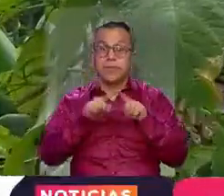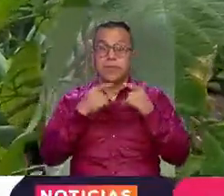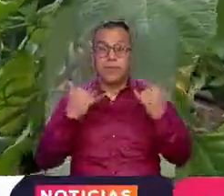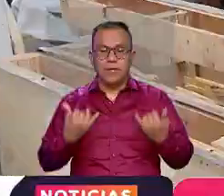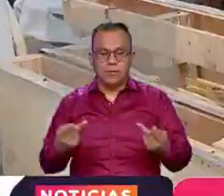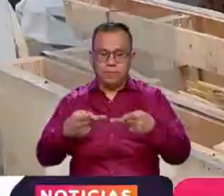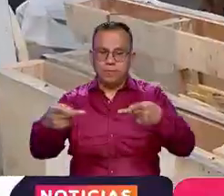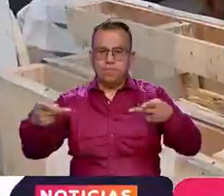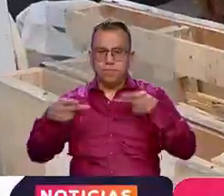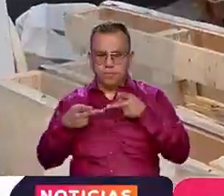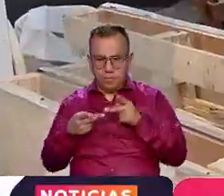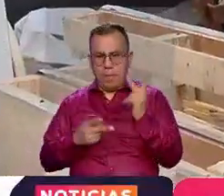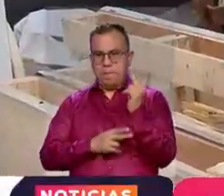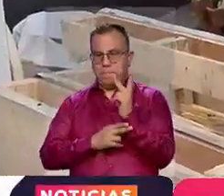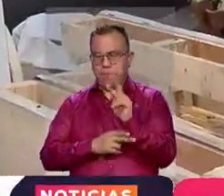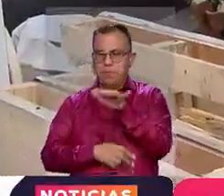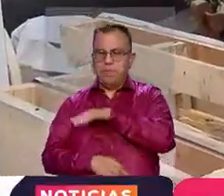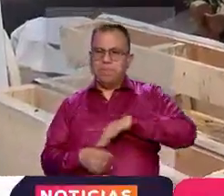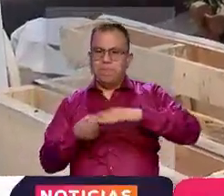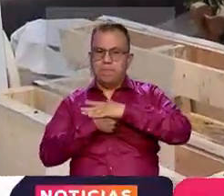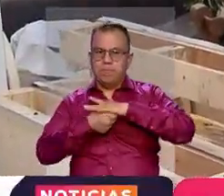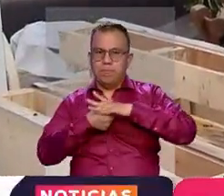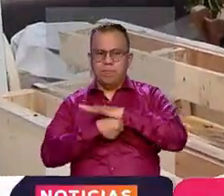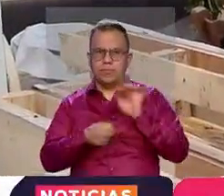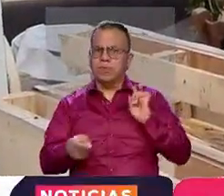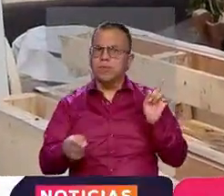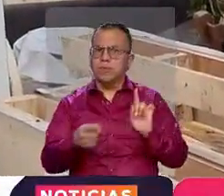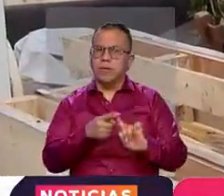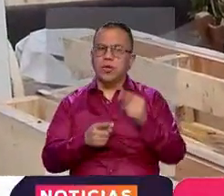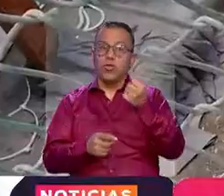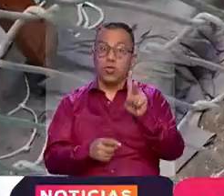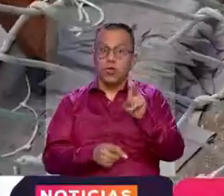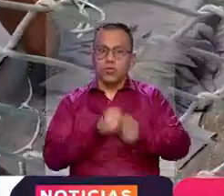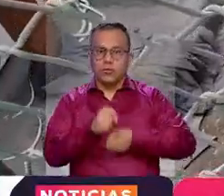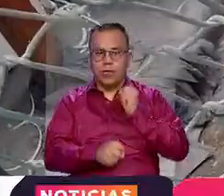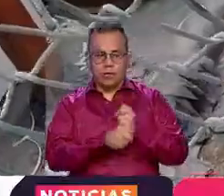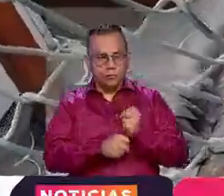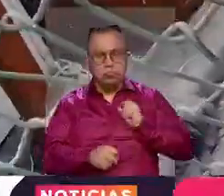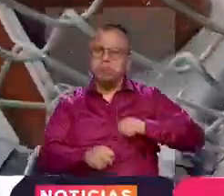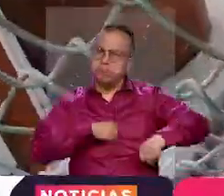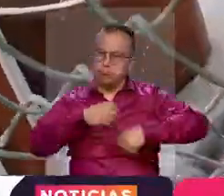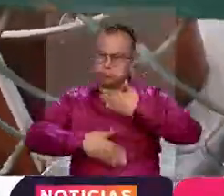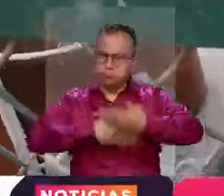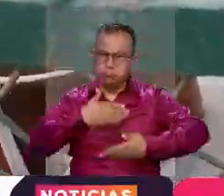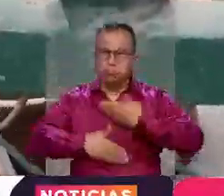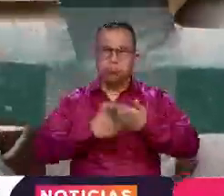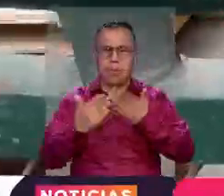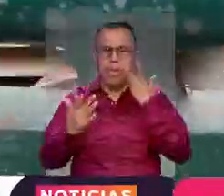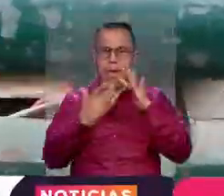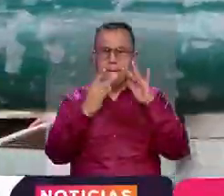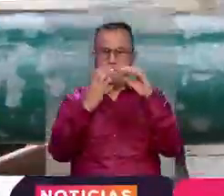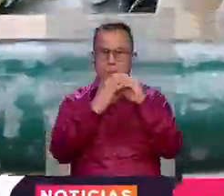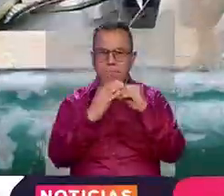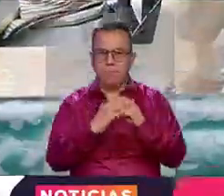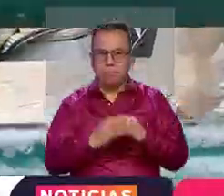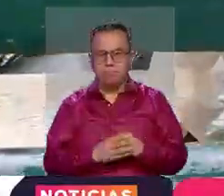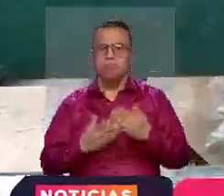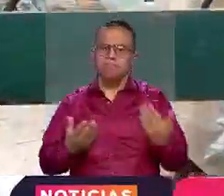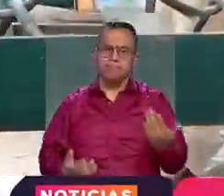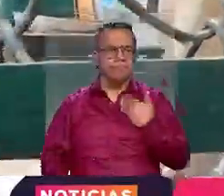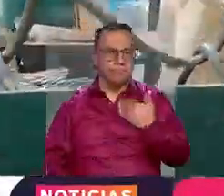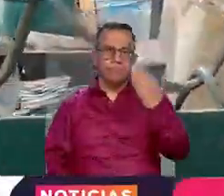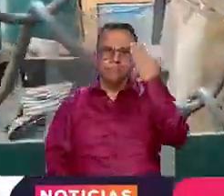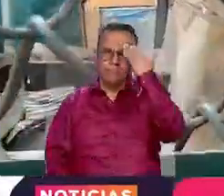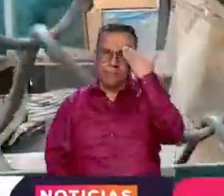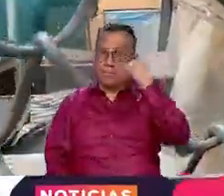encuentra ubicada en una zona verde del barrio. Desde hace casi 12 años han realizado el proceso de adecuación. Si bien es cierto, nosotros